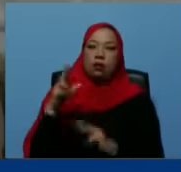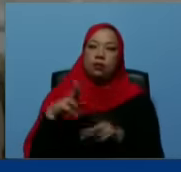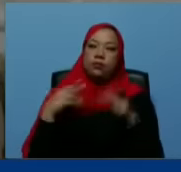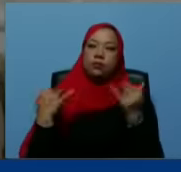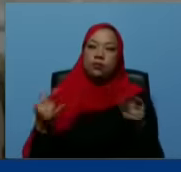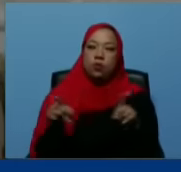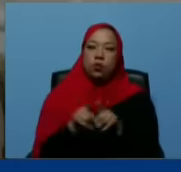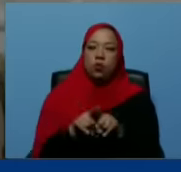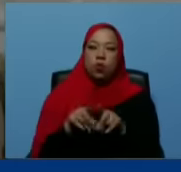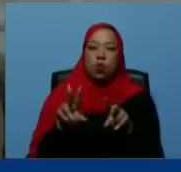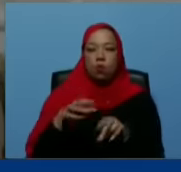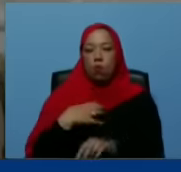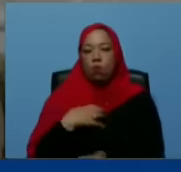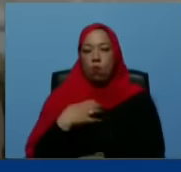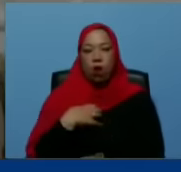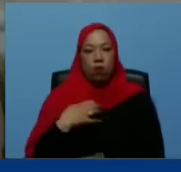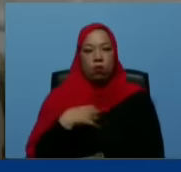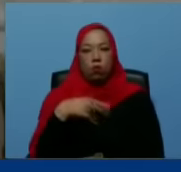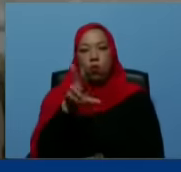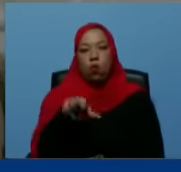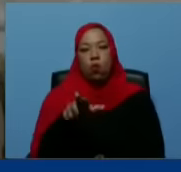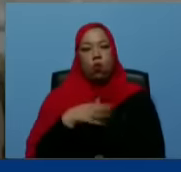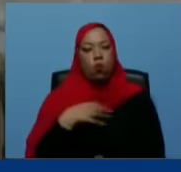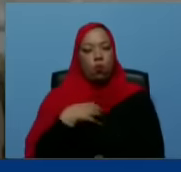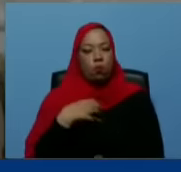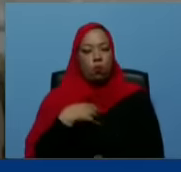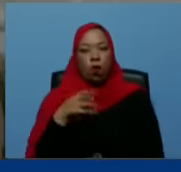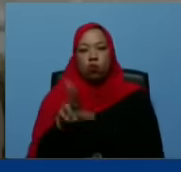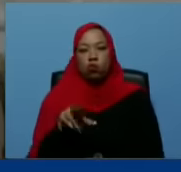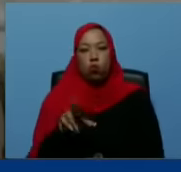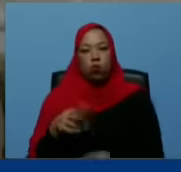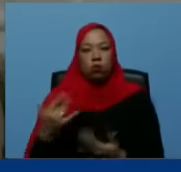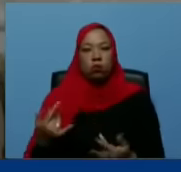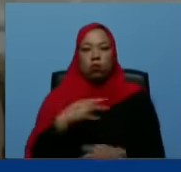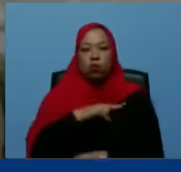no han podido ni podrán jamás con nosotros.